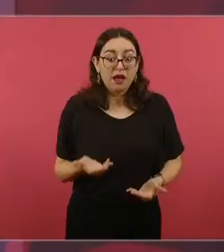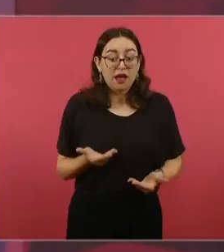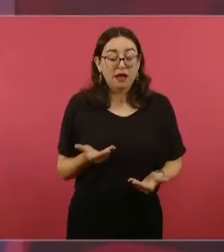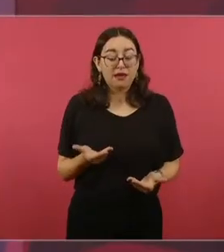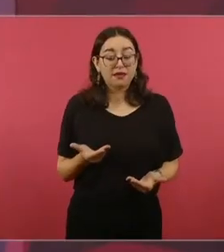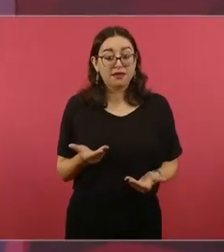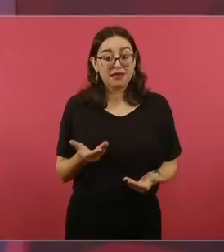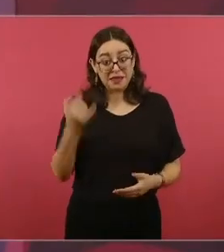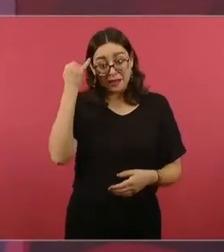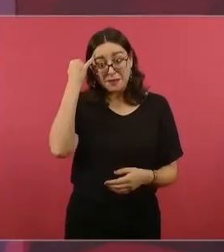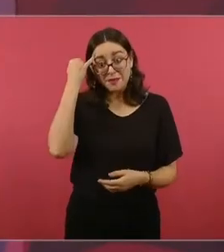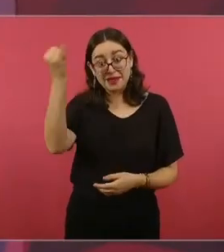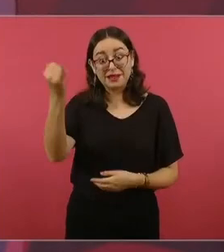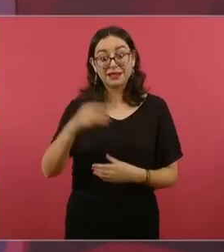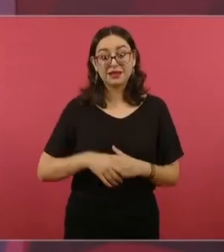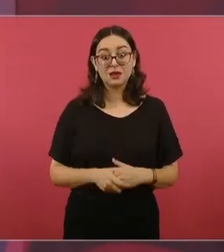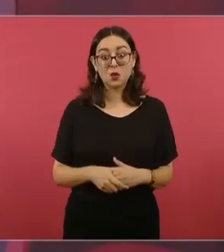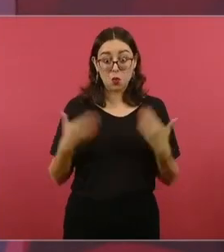materia prima,